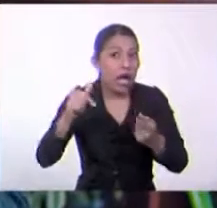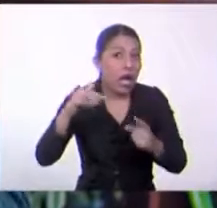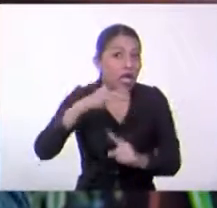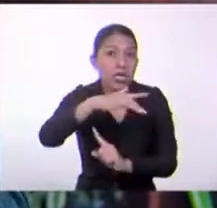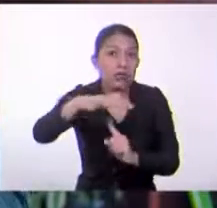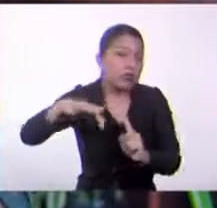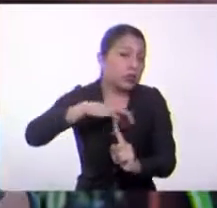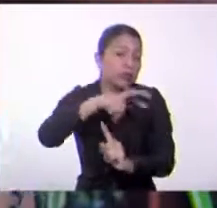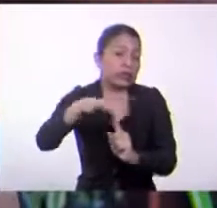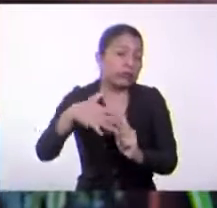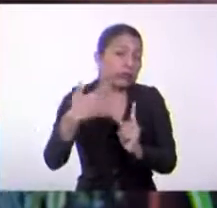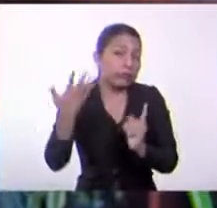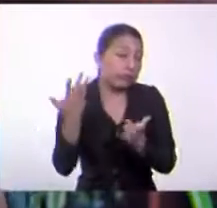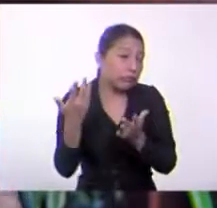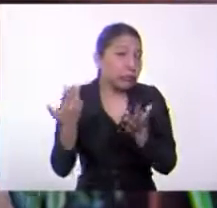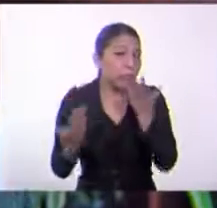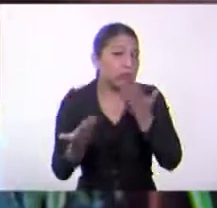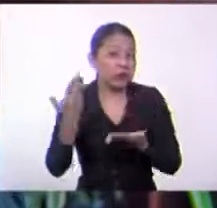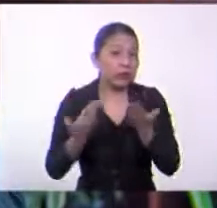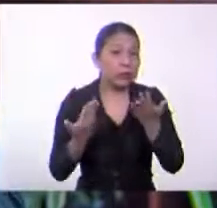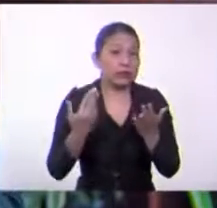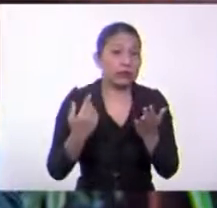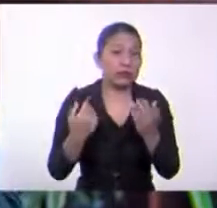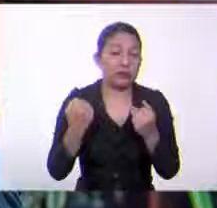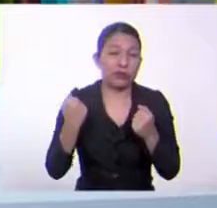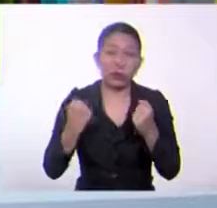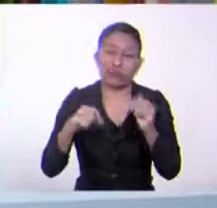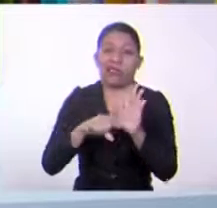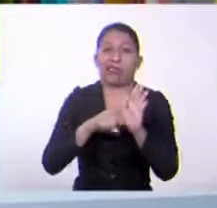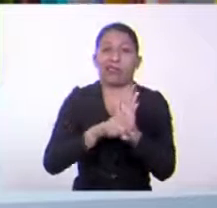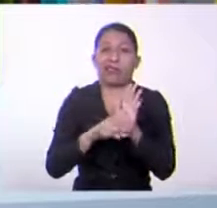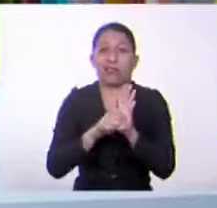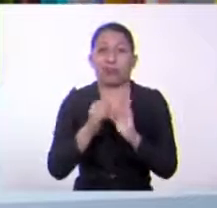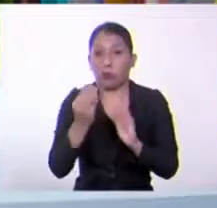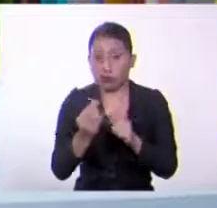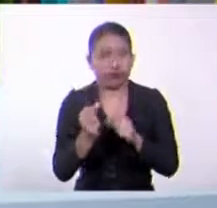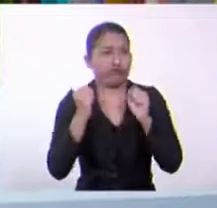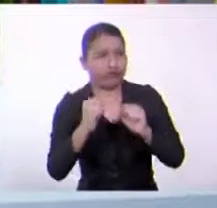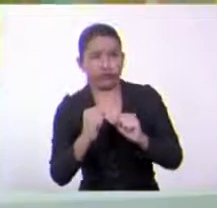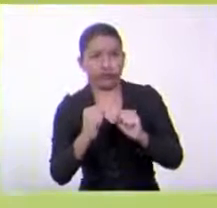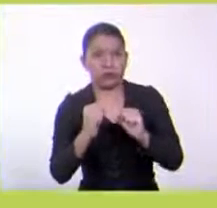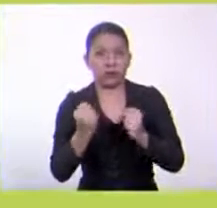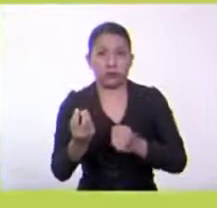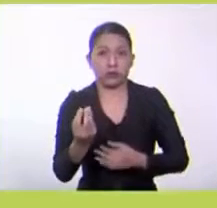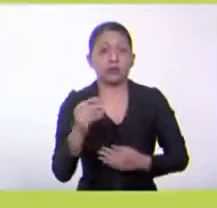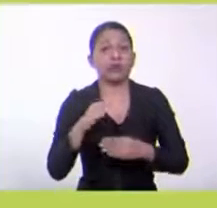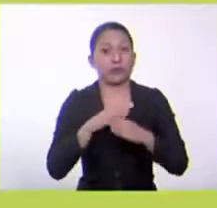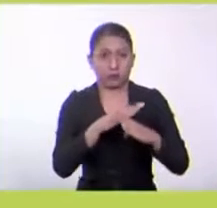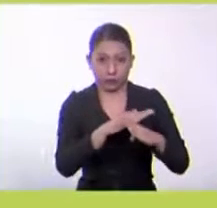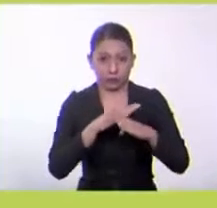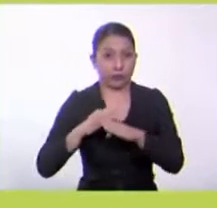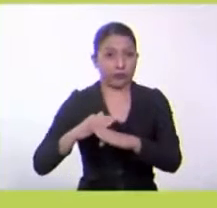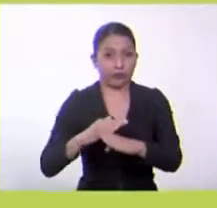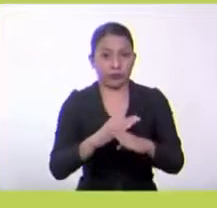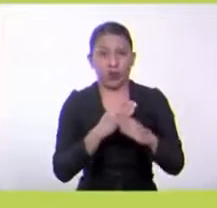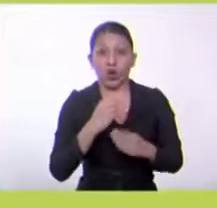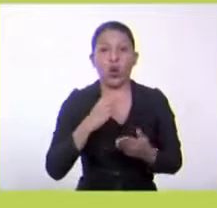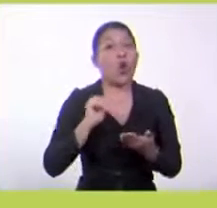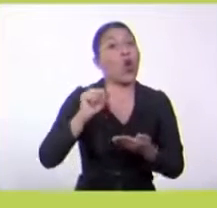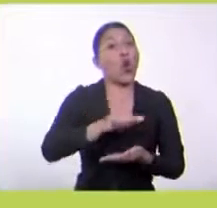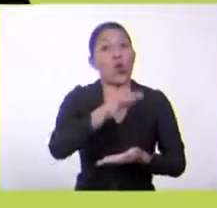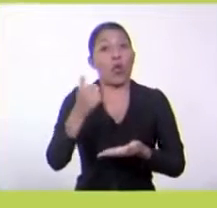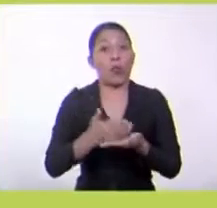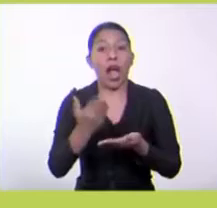ambientales, que podrían ser adversas muchas veces, también los protege contra los